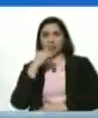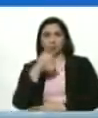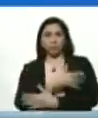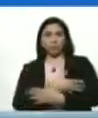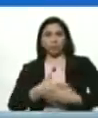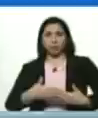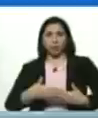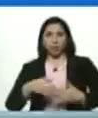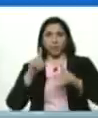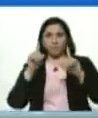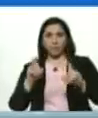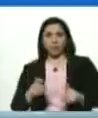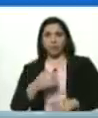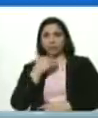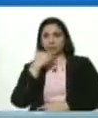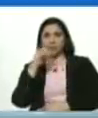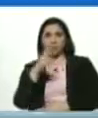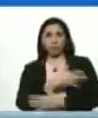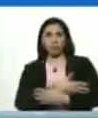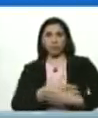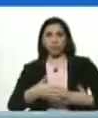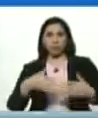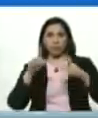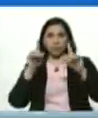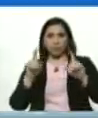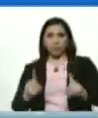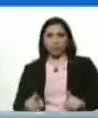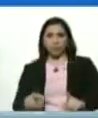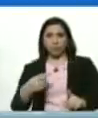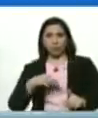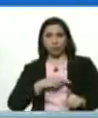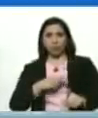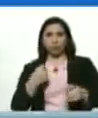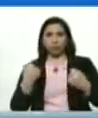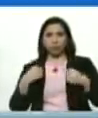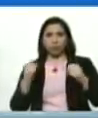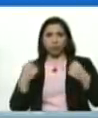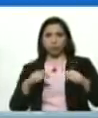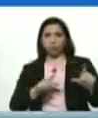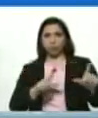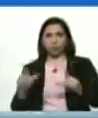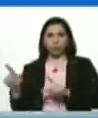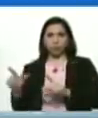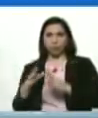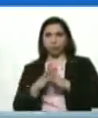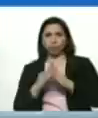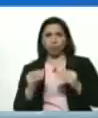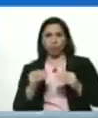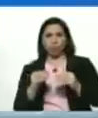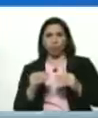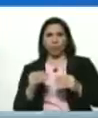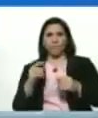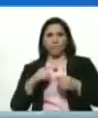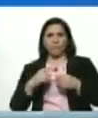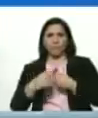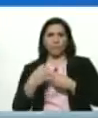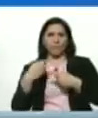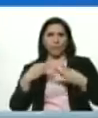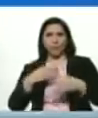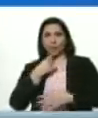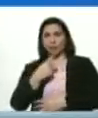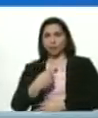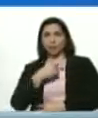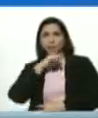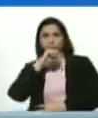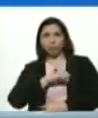vamos rumbo a dos millones de pruebas estamos preparando todo el arsenal como les gusta decir a